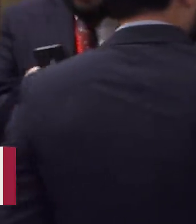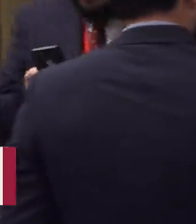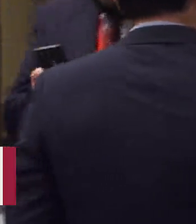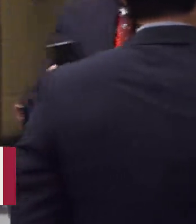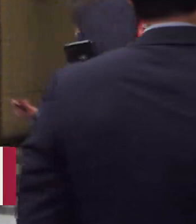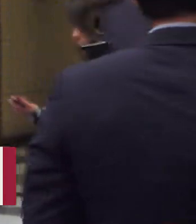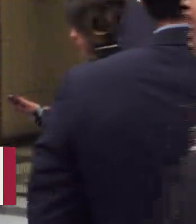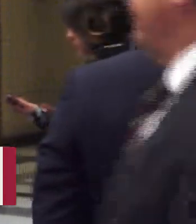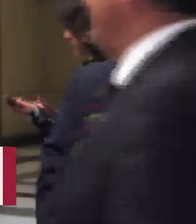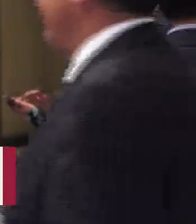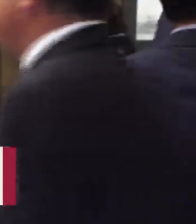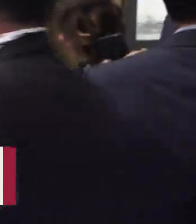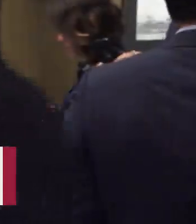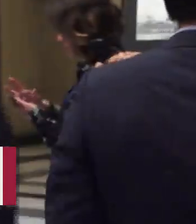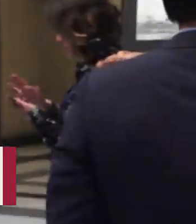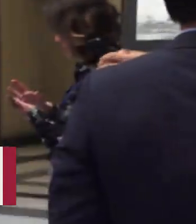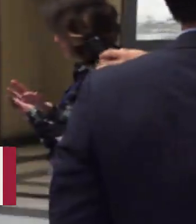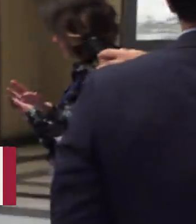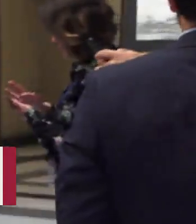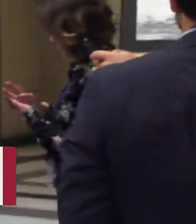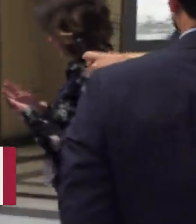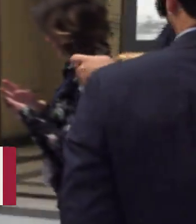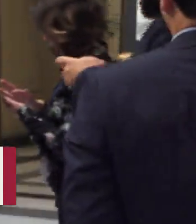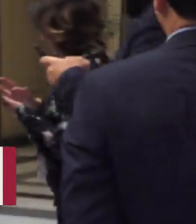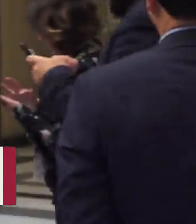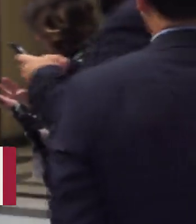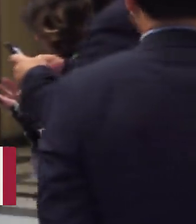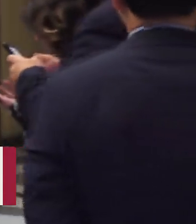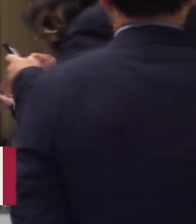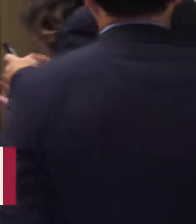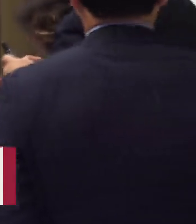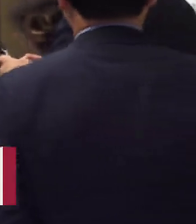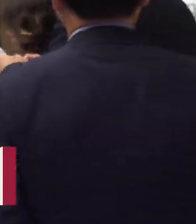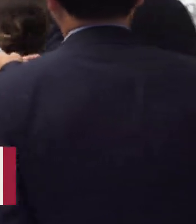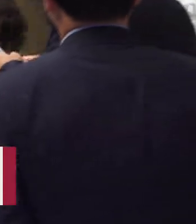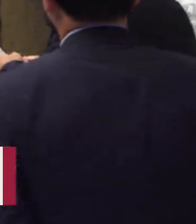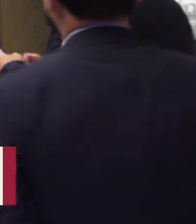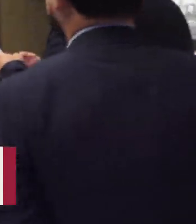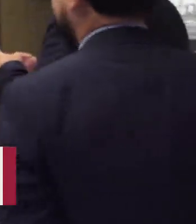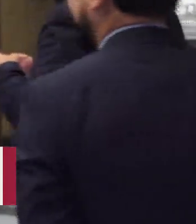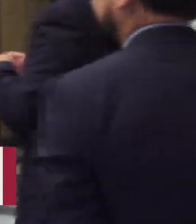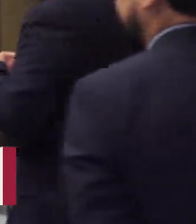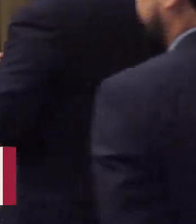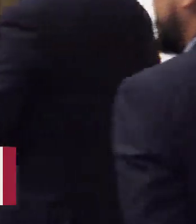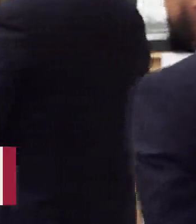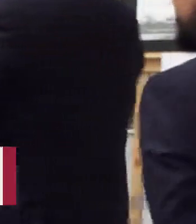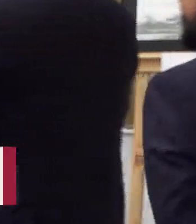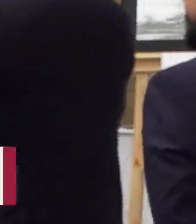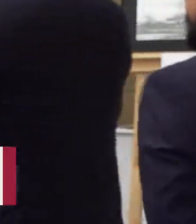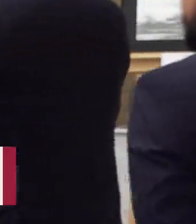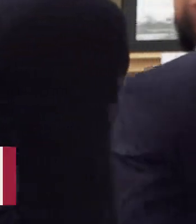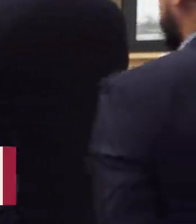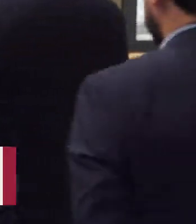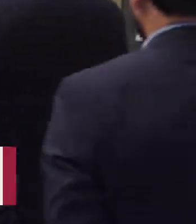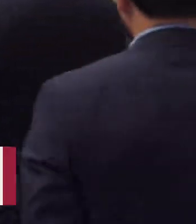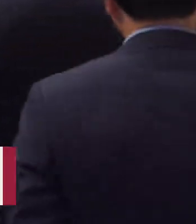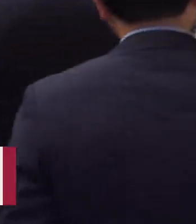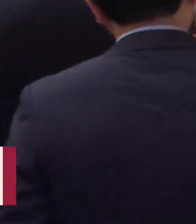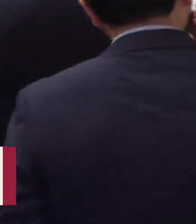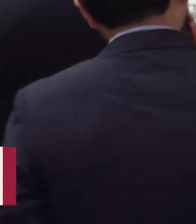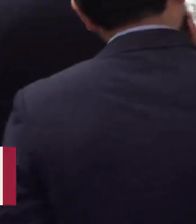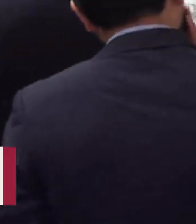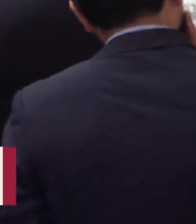ninguna partida de un ministerio que esté en ejecución. Aquí no se va a cambiar nada, sino que es plata que se ingresa desde el Tesoro Público a